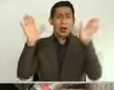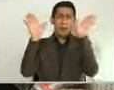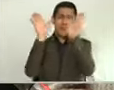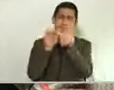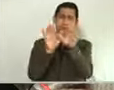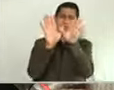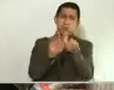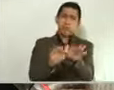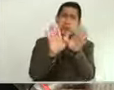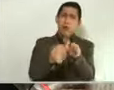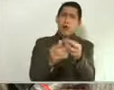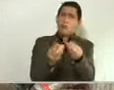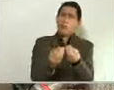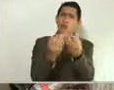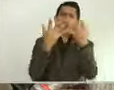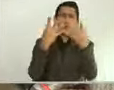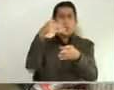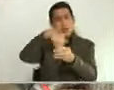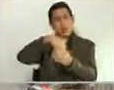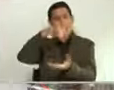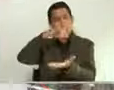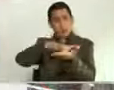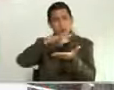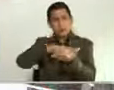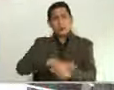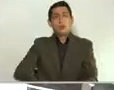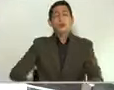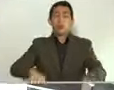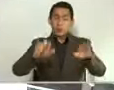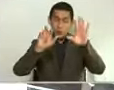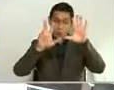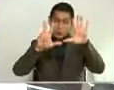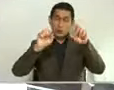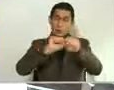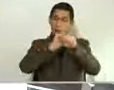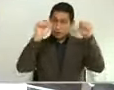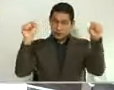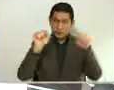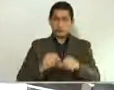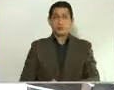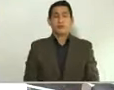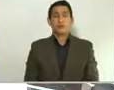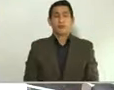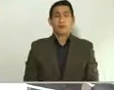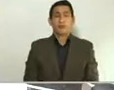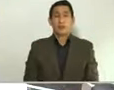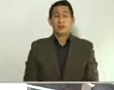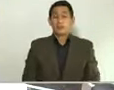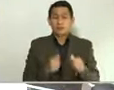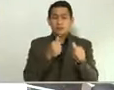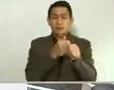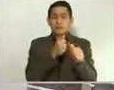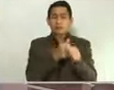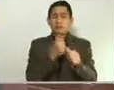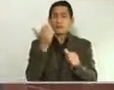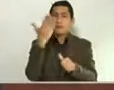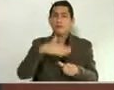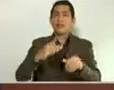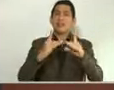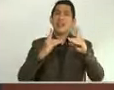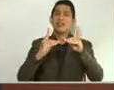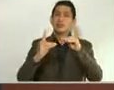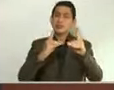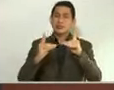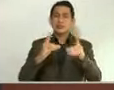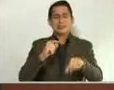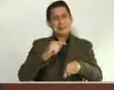que llegan y salen de Guayaquil. Son las 8 en punto de la mañana, ya casi terminando este diálogo. Como siempre, pues queda